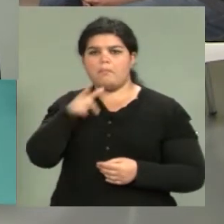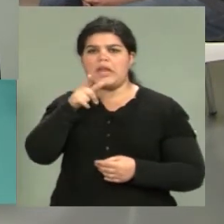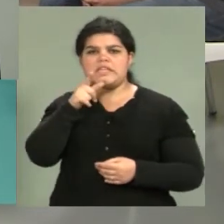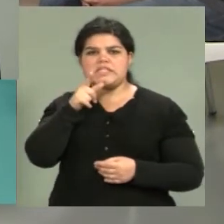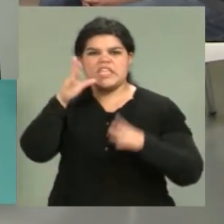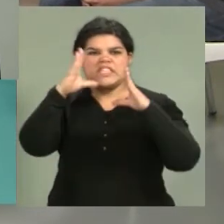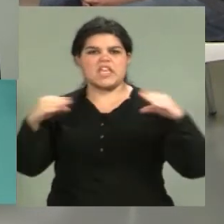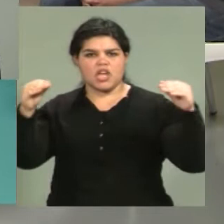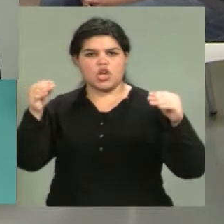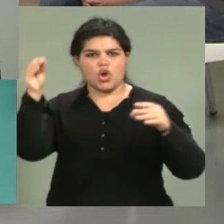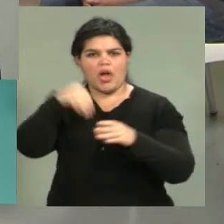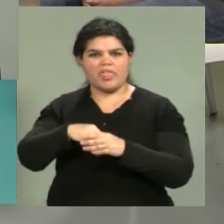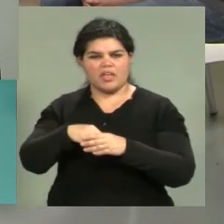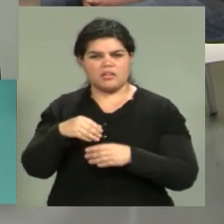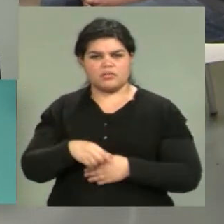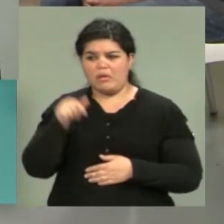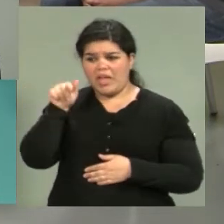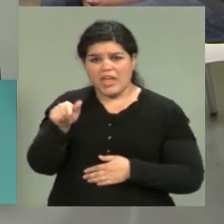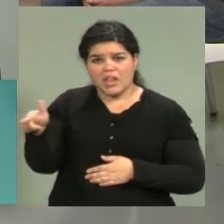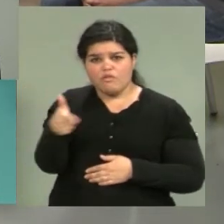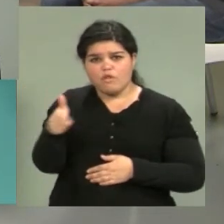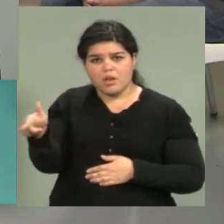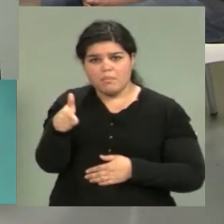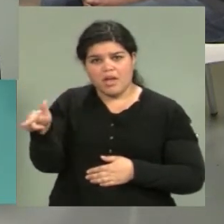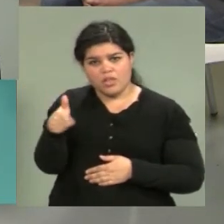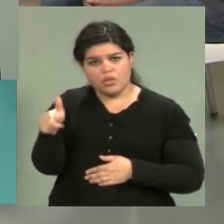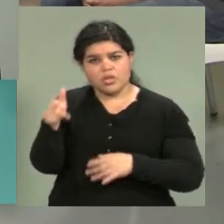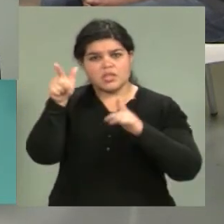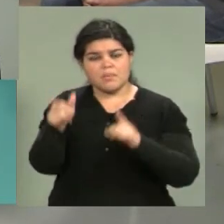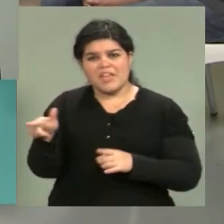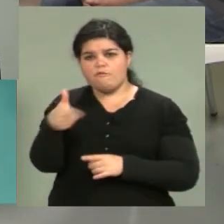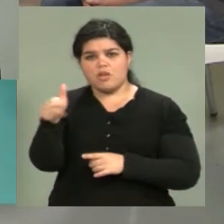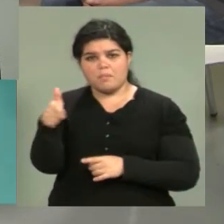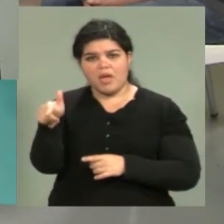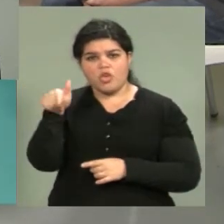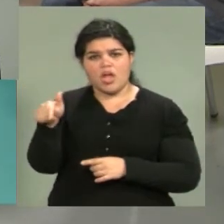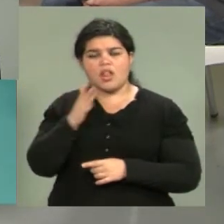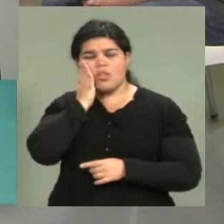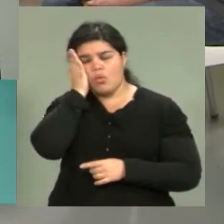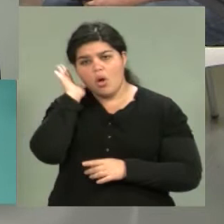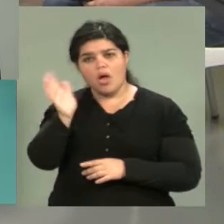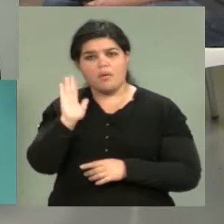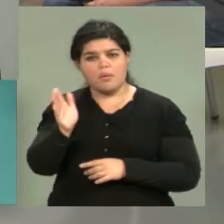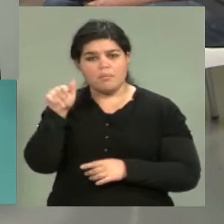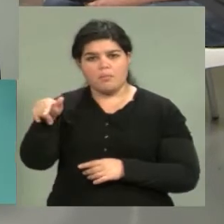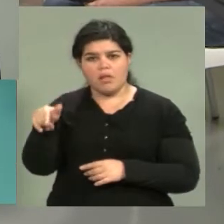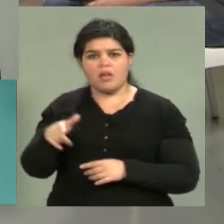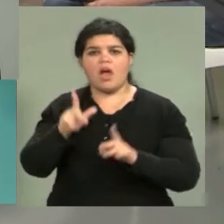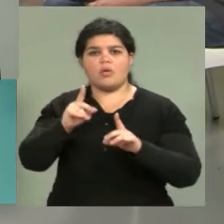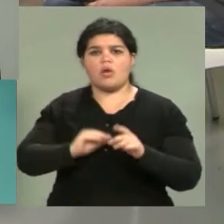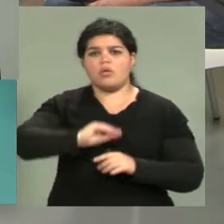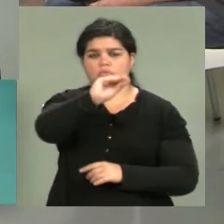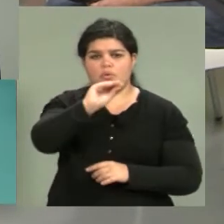circo. Fue filmado, fue subida filmaciones de mi hermano en estado vegetativo y se subieron a algunos medios